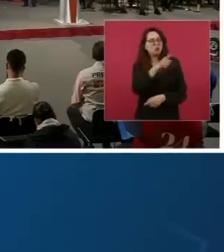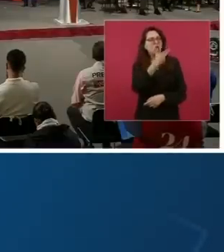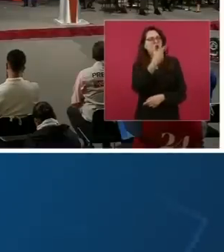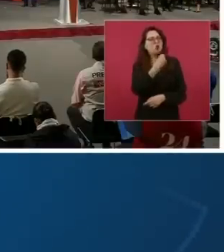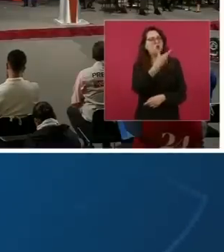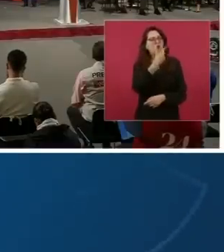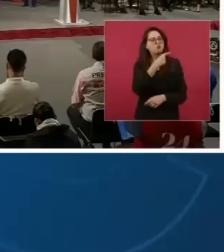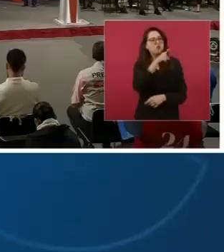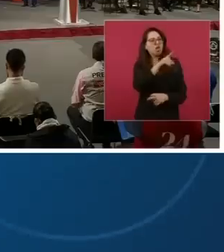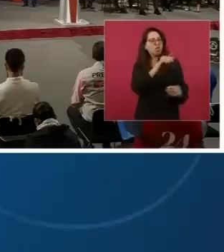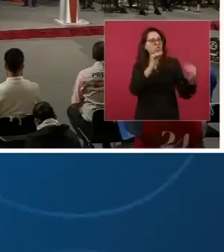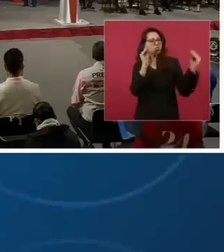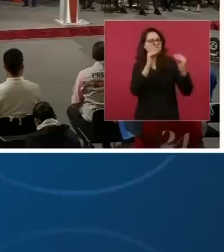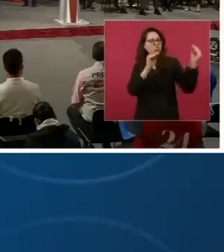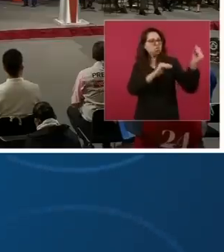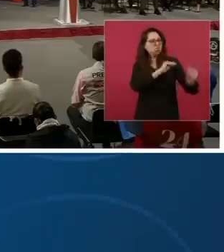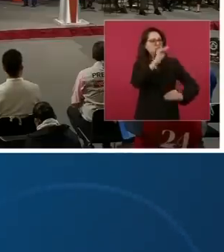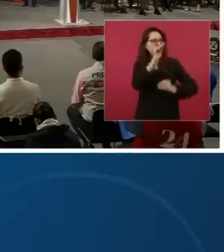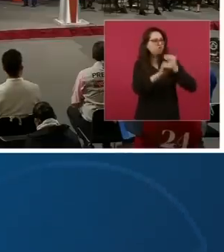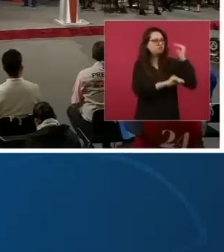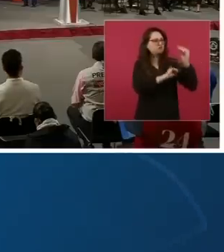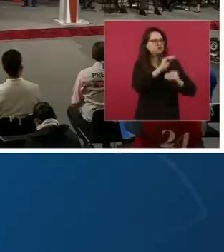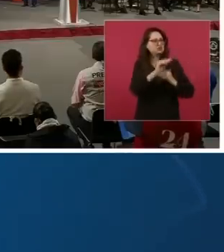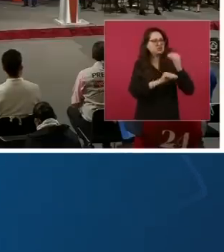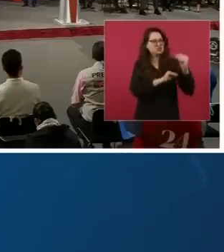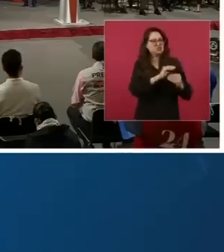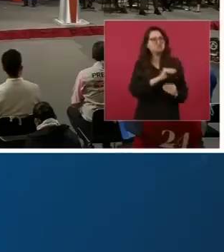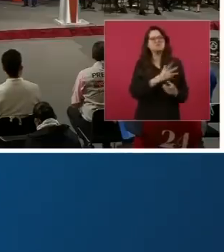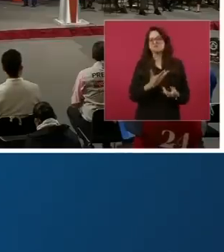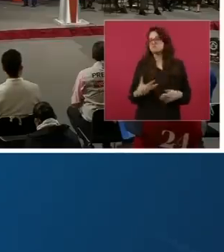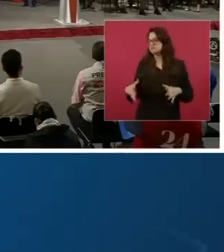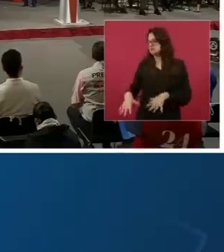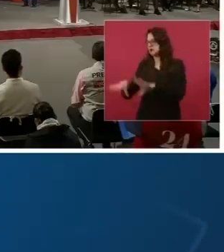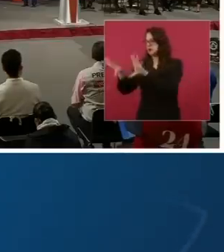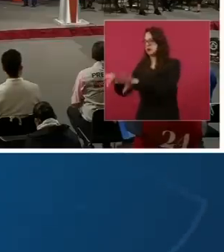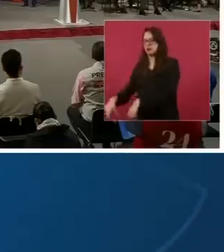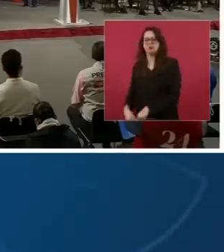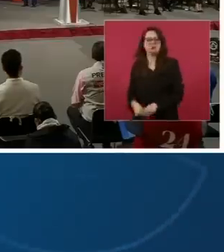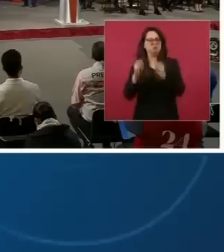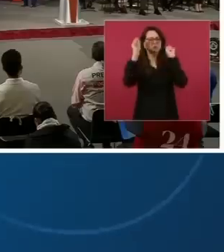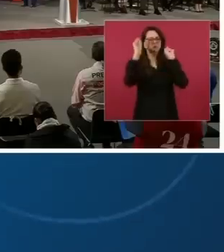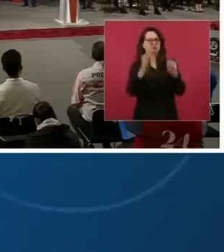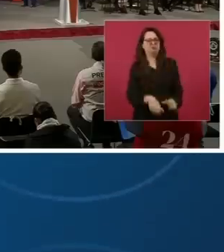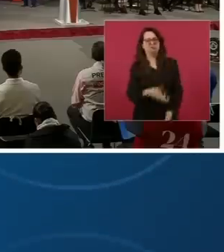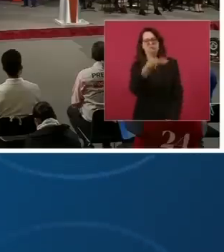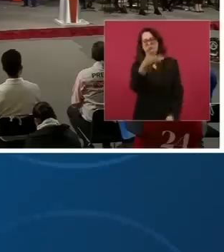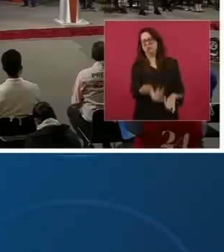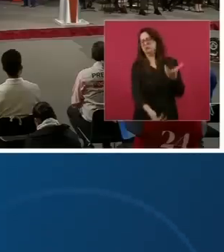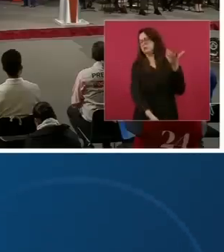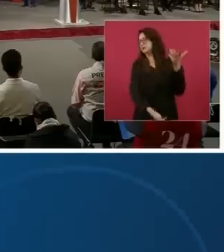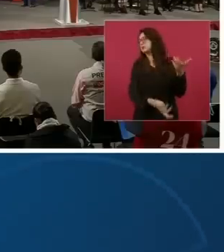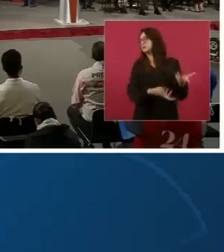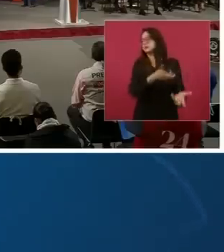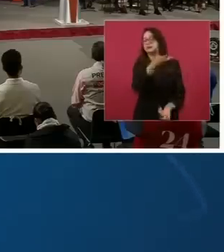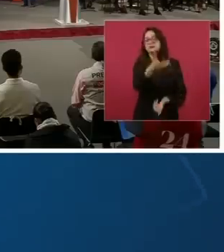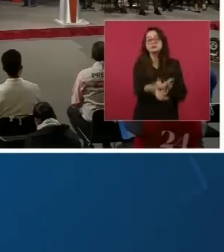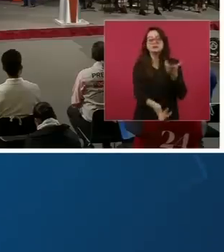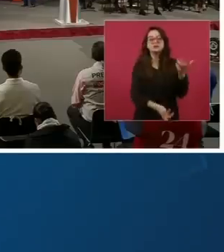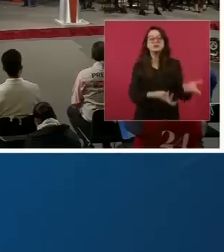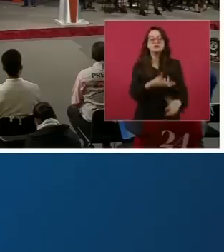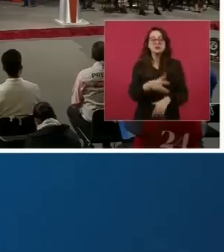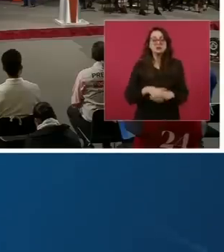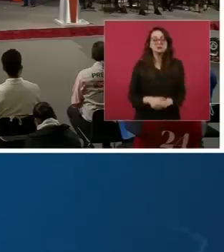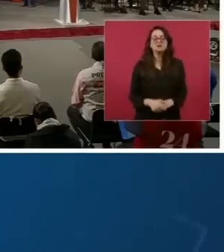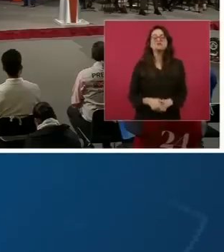carnicería. Ya se abrió la carpeta de investigación por estos hechos y se